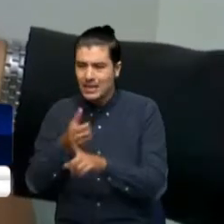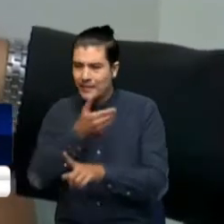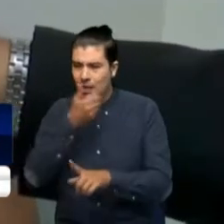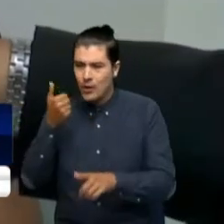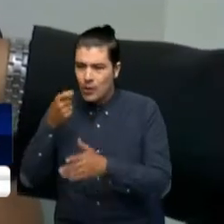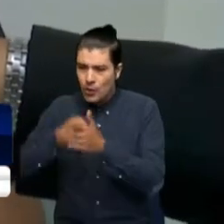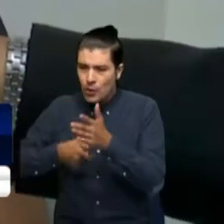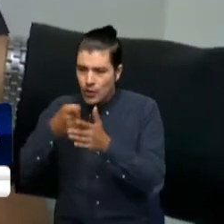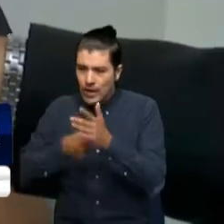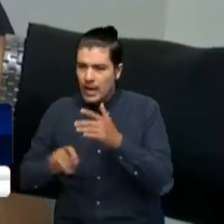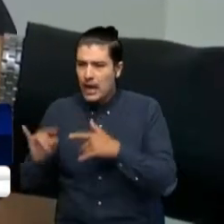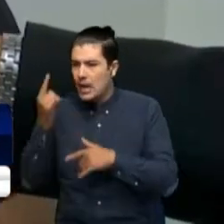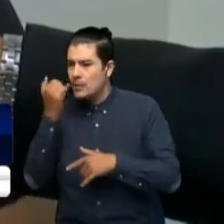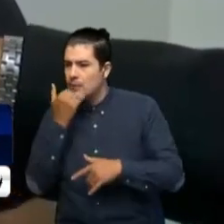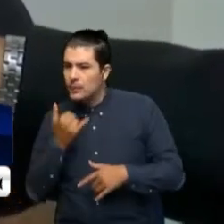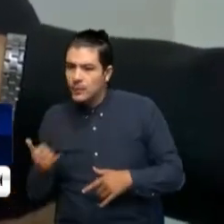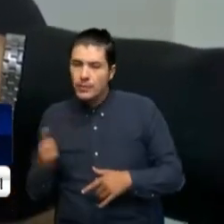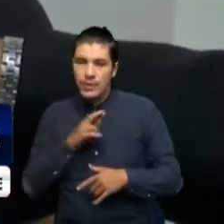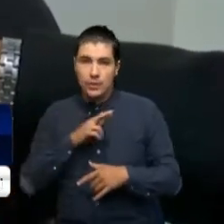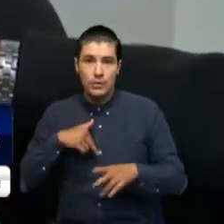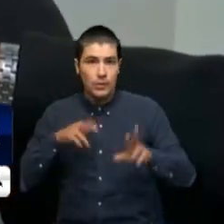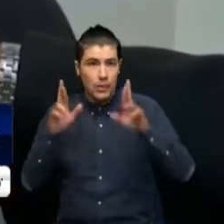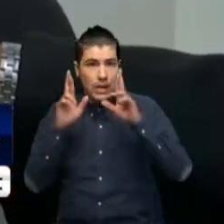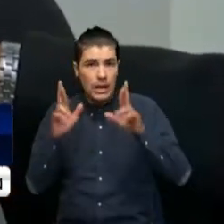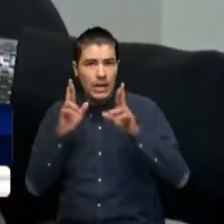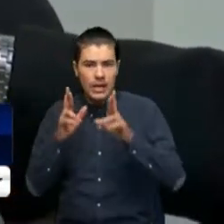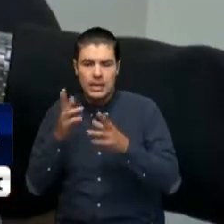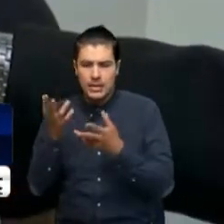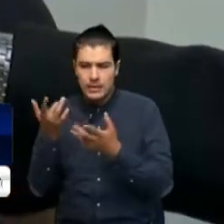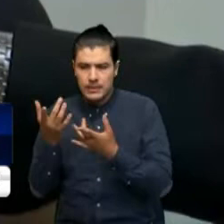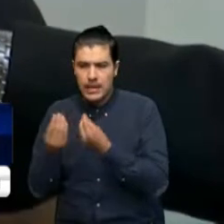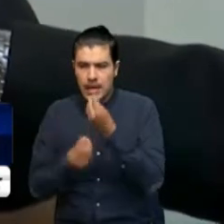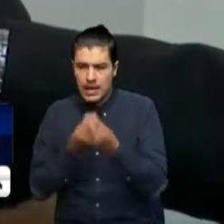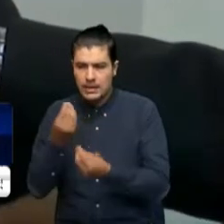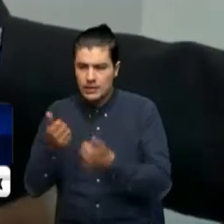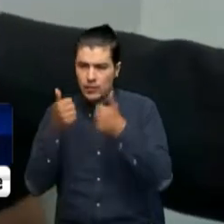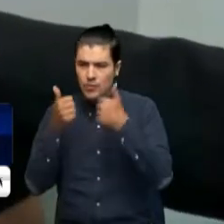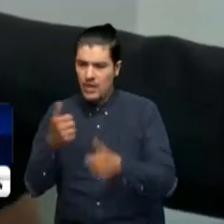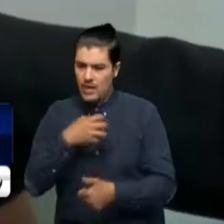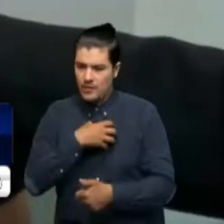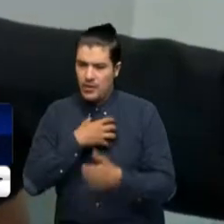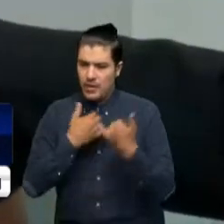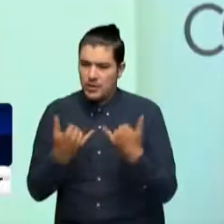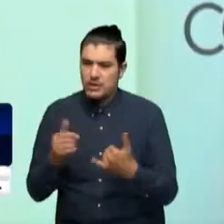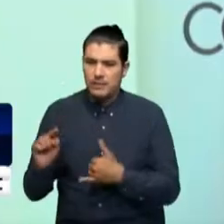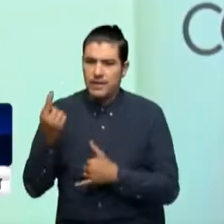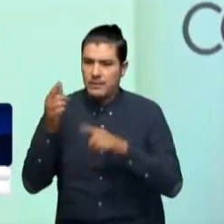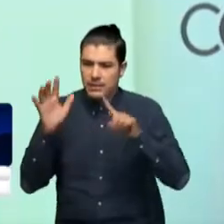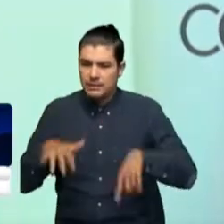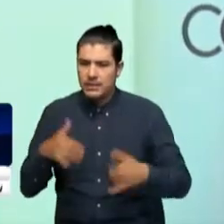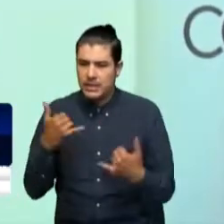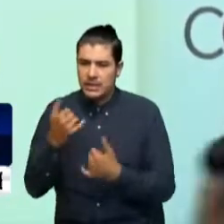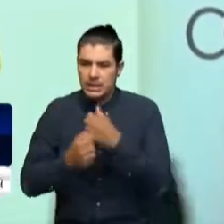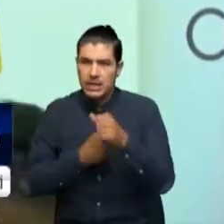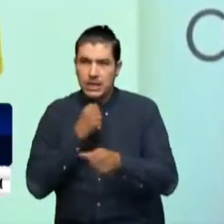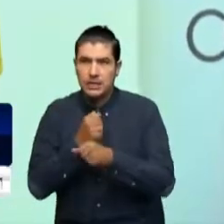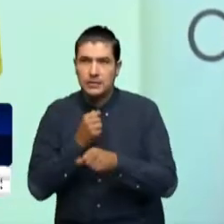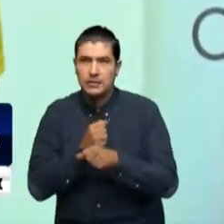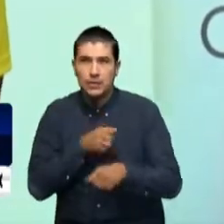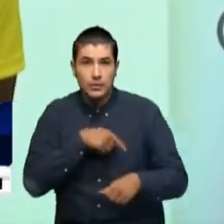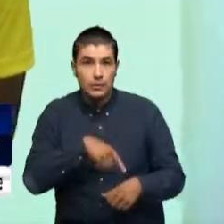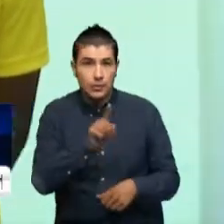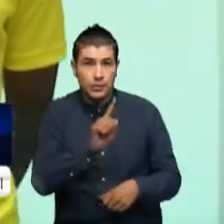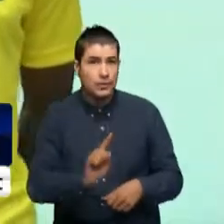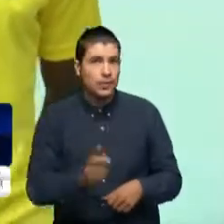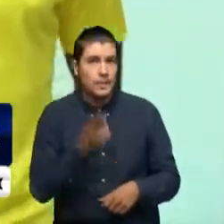lo bueno es pero vamos a hacer un gran torneo y que tengamos esa ilusión de poder tener más importante ese club la comodidad es la principal